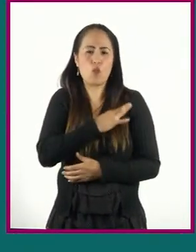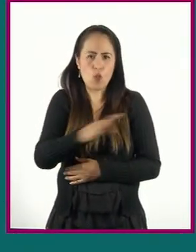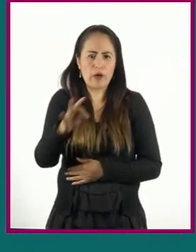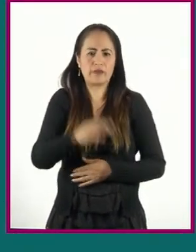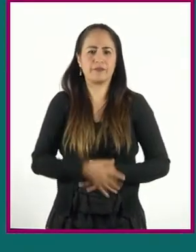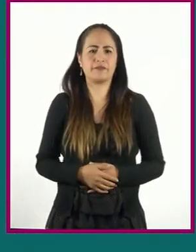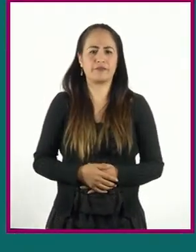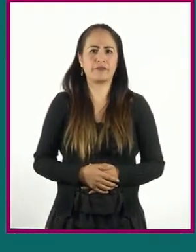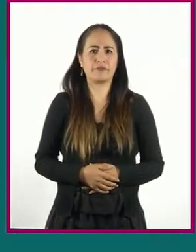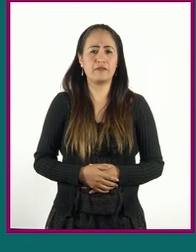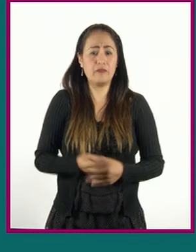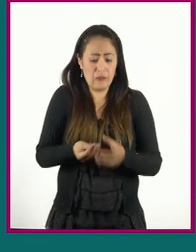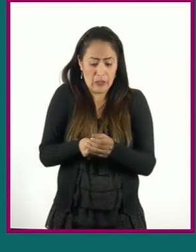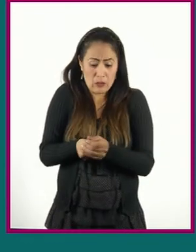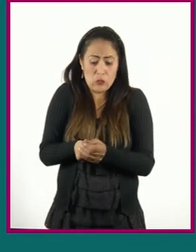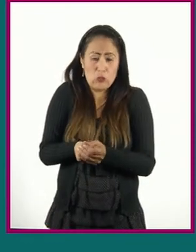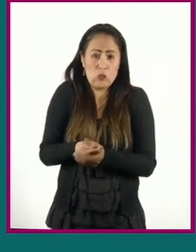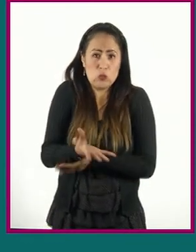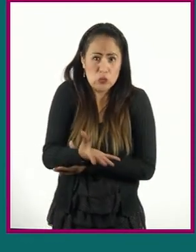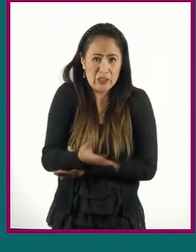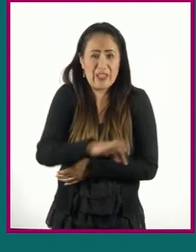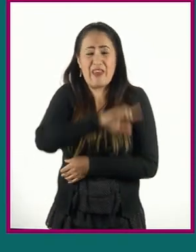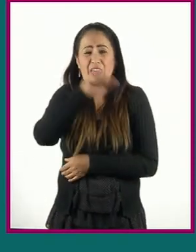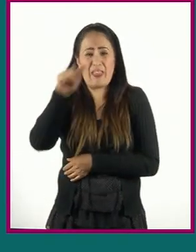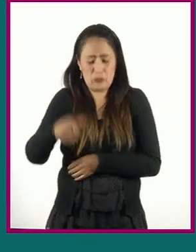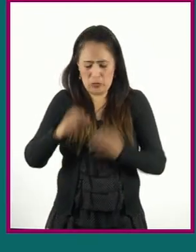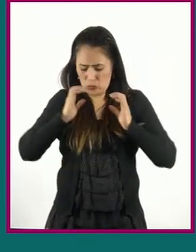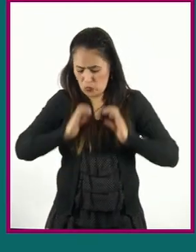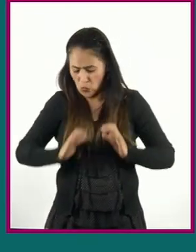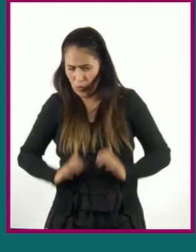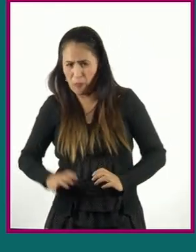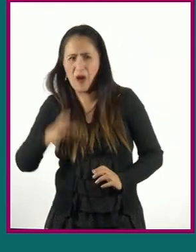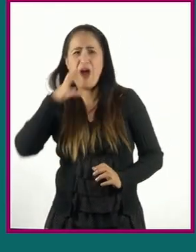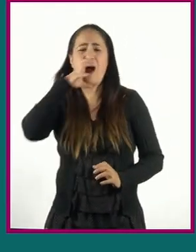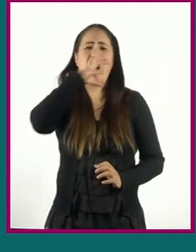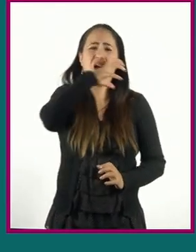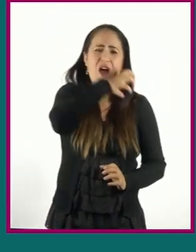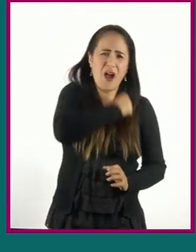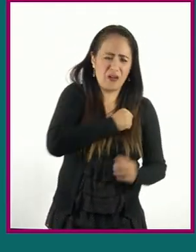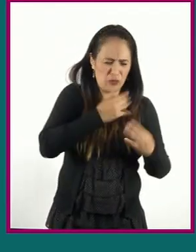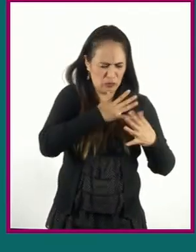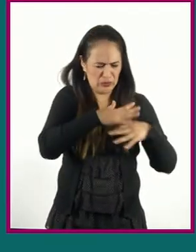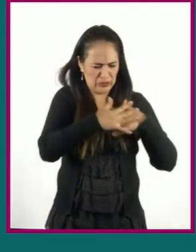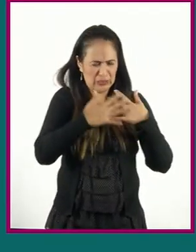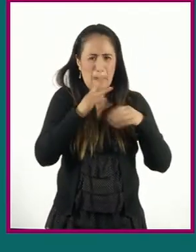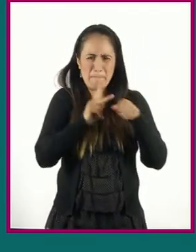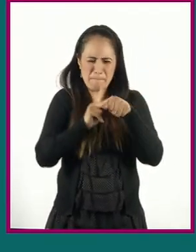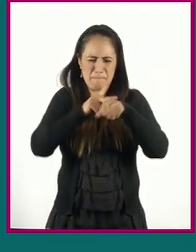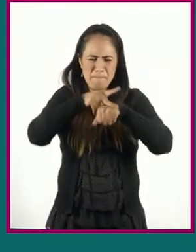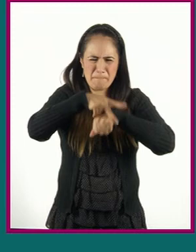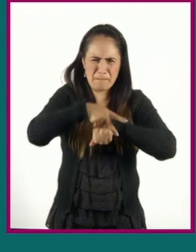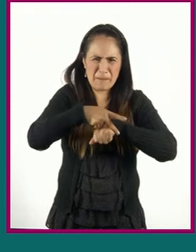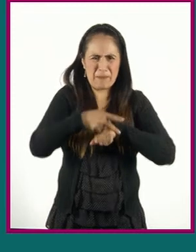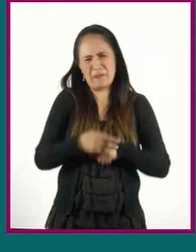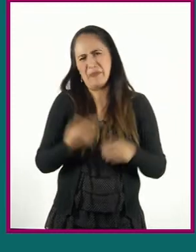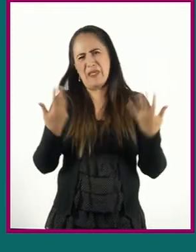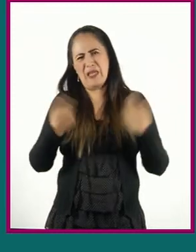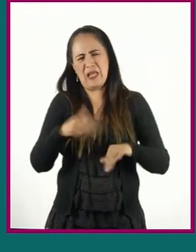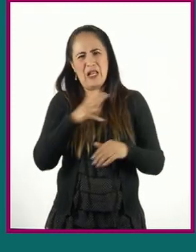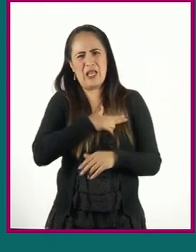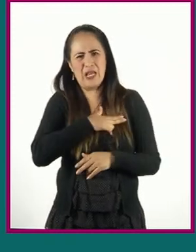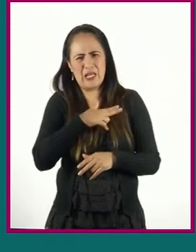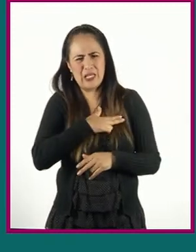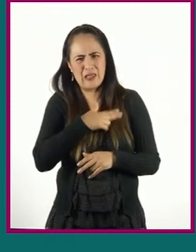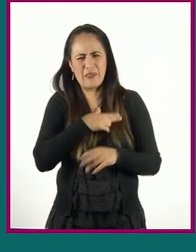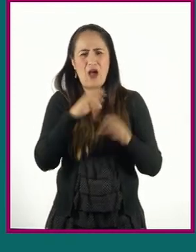microondas puede ocasionar quemaduras y dañar tejidos que no tengan una buena irrigación de sangre,